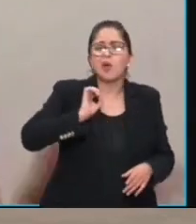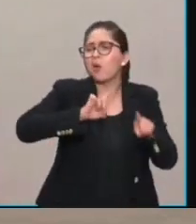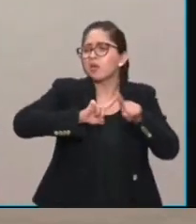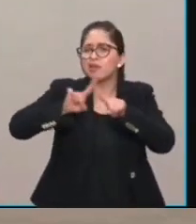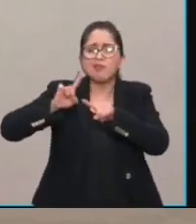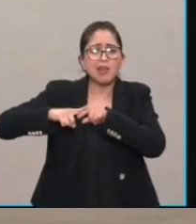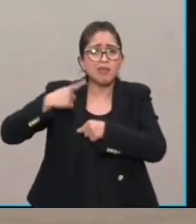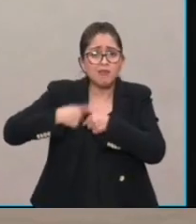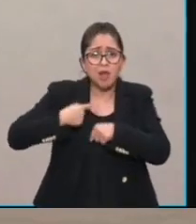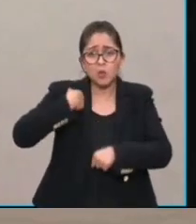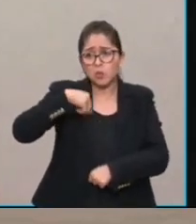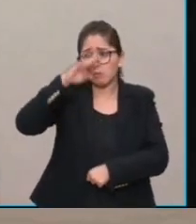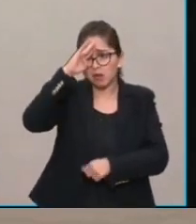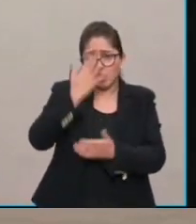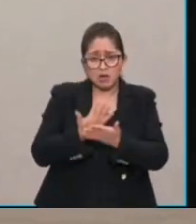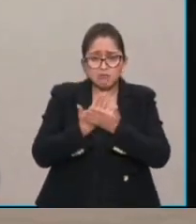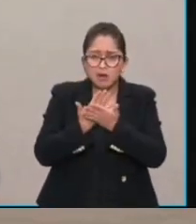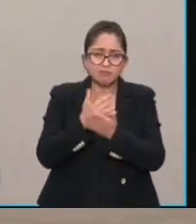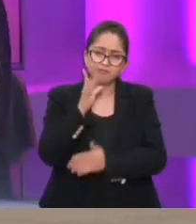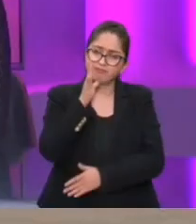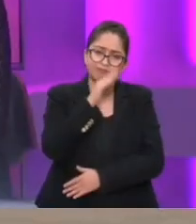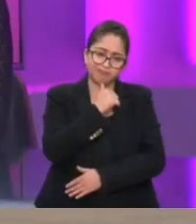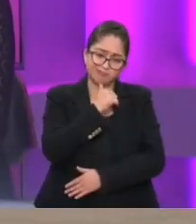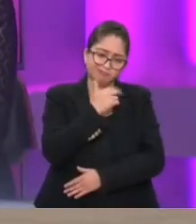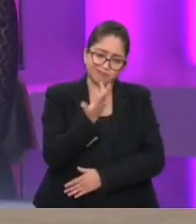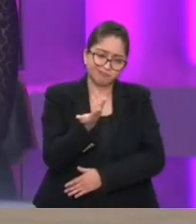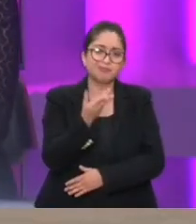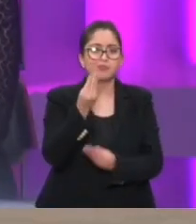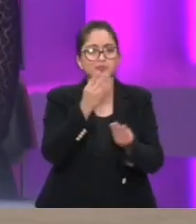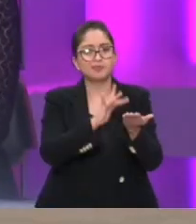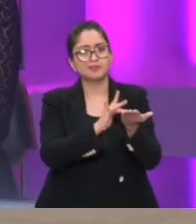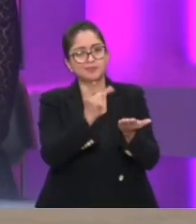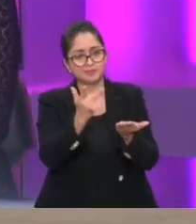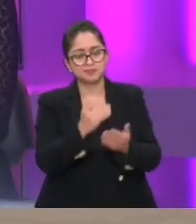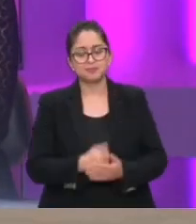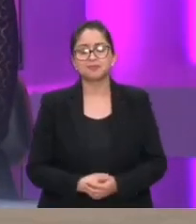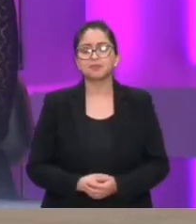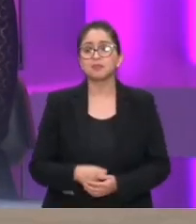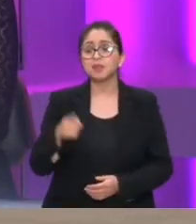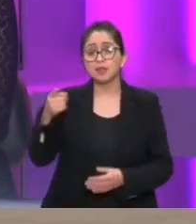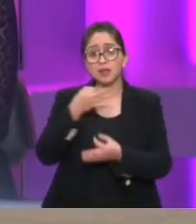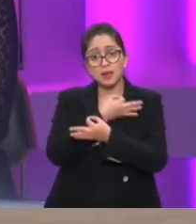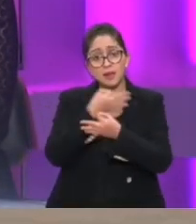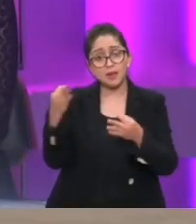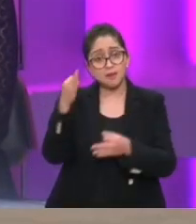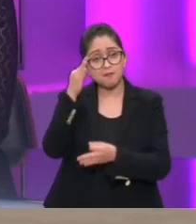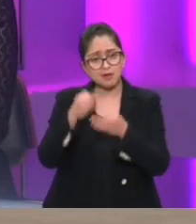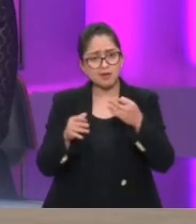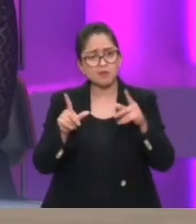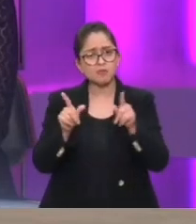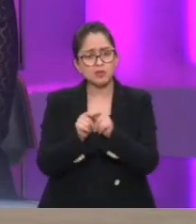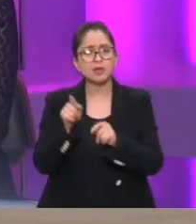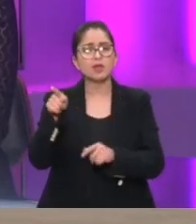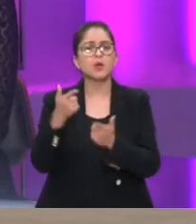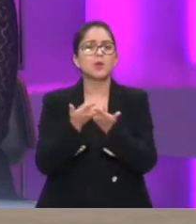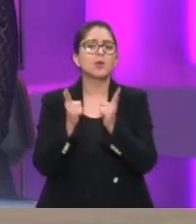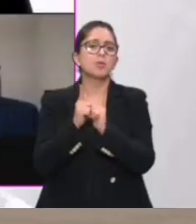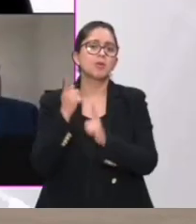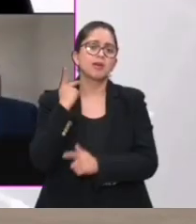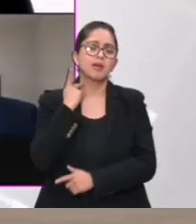no puede esperar. Muchas gracias. Muchas gracias. Mensaje final y conclusión, por favor, René Fujiwara, de Redes Sociales